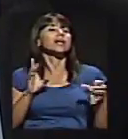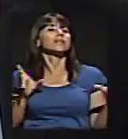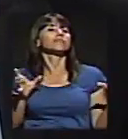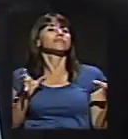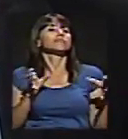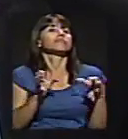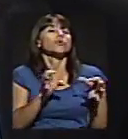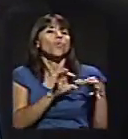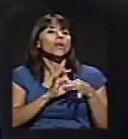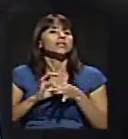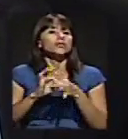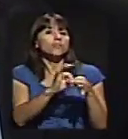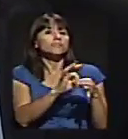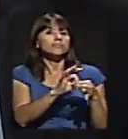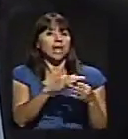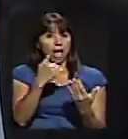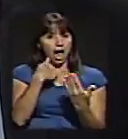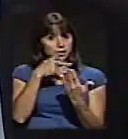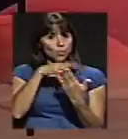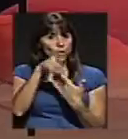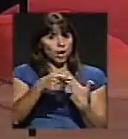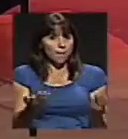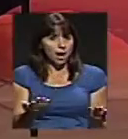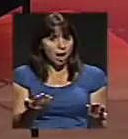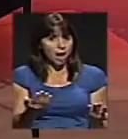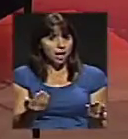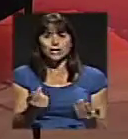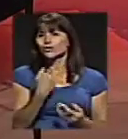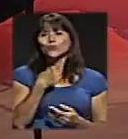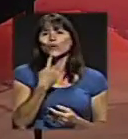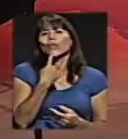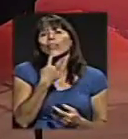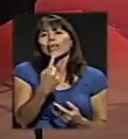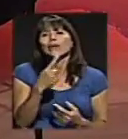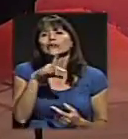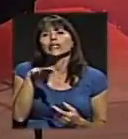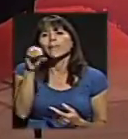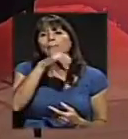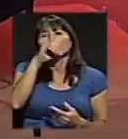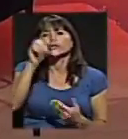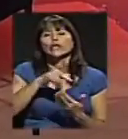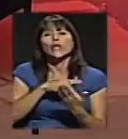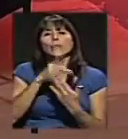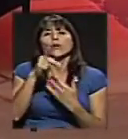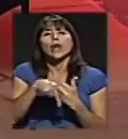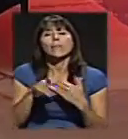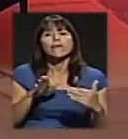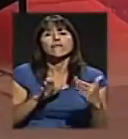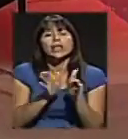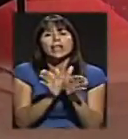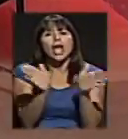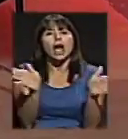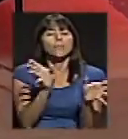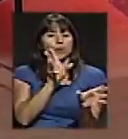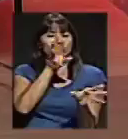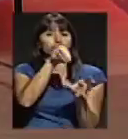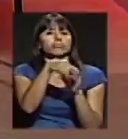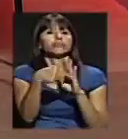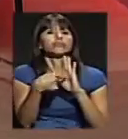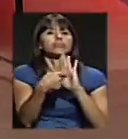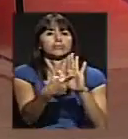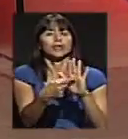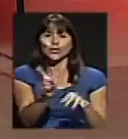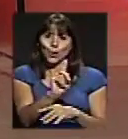programa. Yo no aspiro a que el programa del Frente Amplio, el 100% esté en el programa de la coalición. Yo hoy entiendo que la